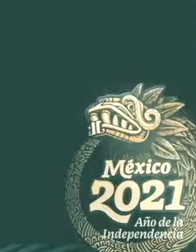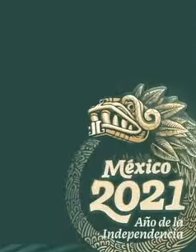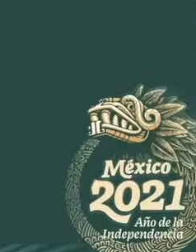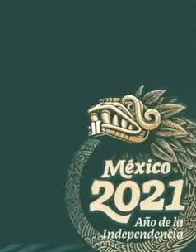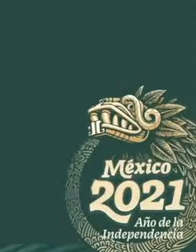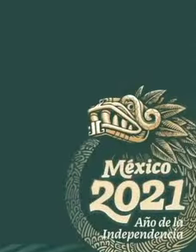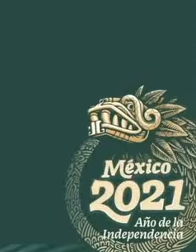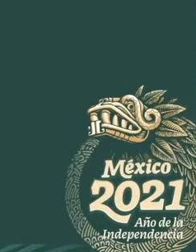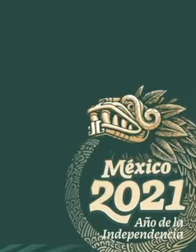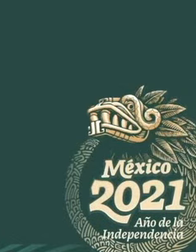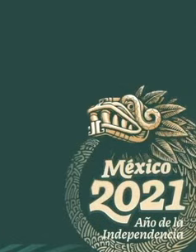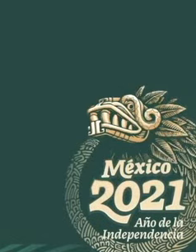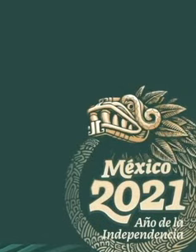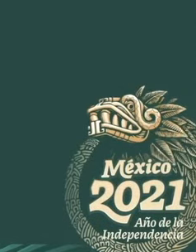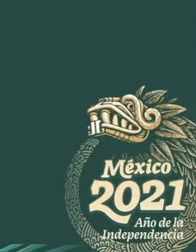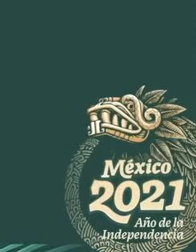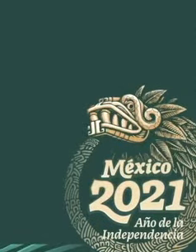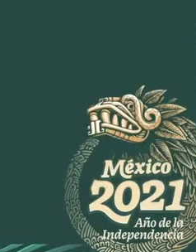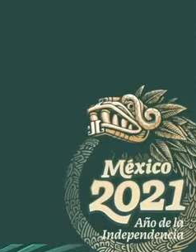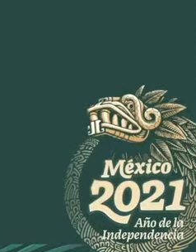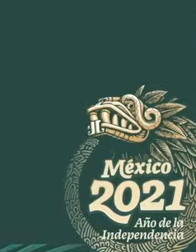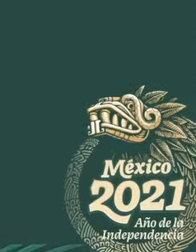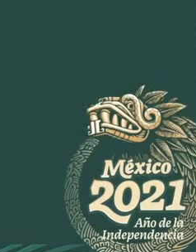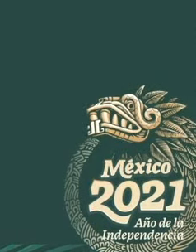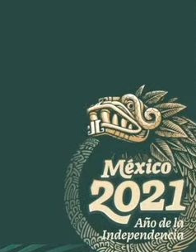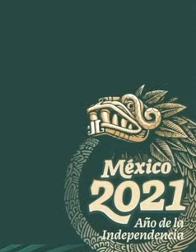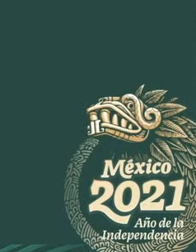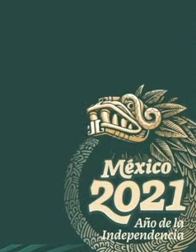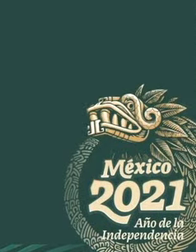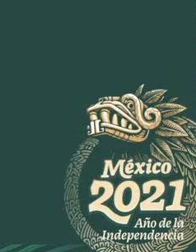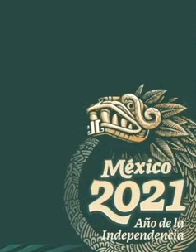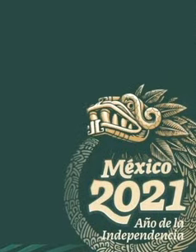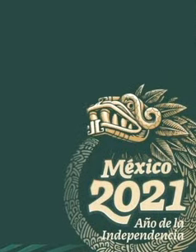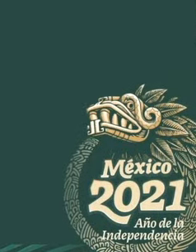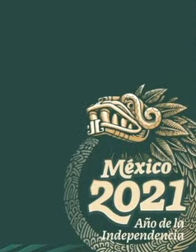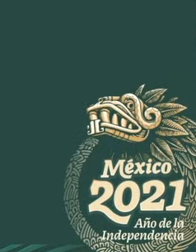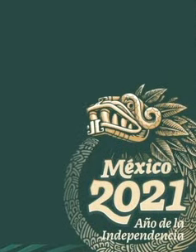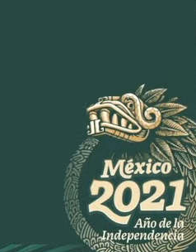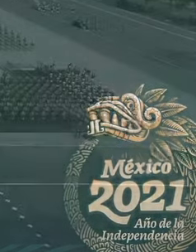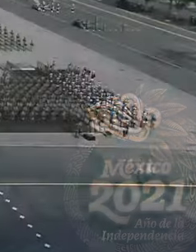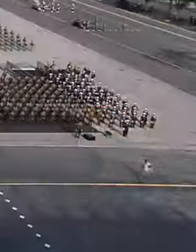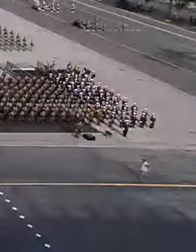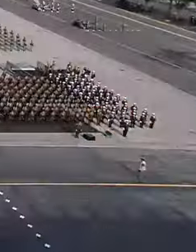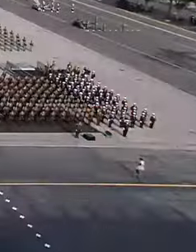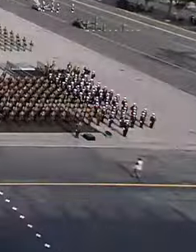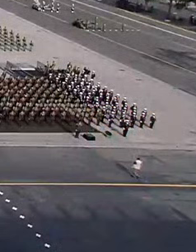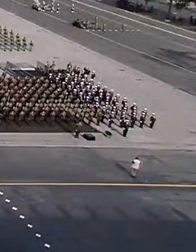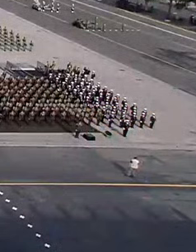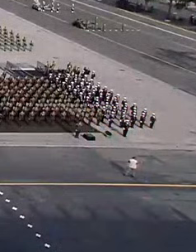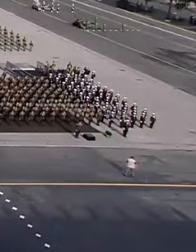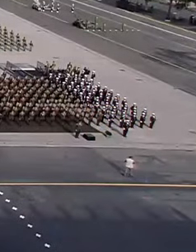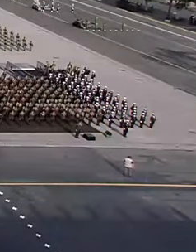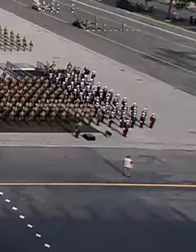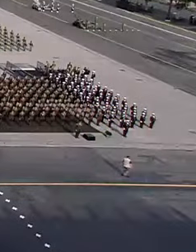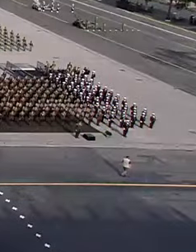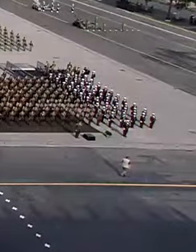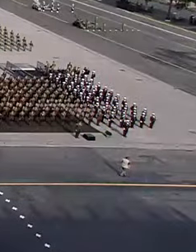Conmemoraciones emblemáticas 2021. Gobierno de México.